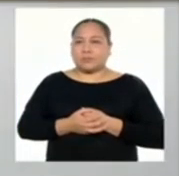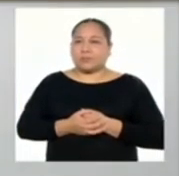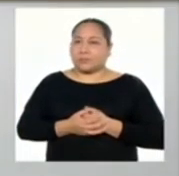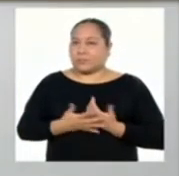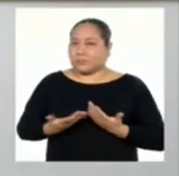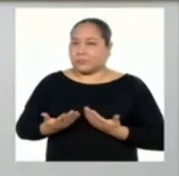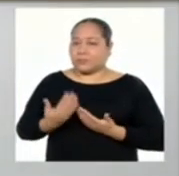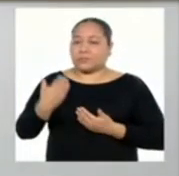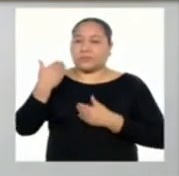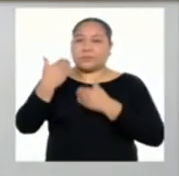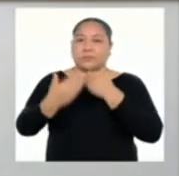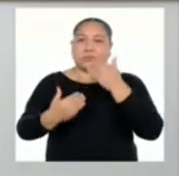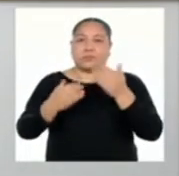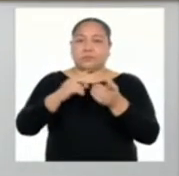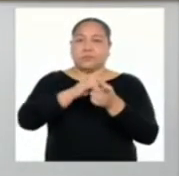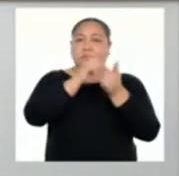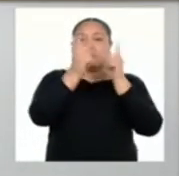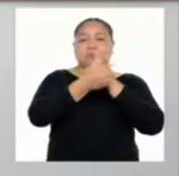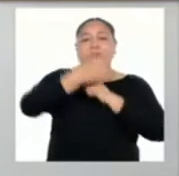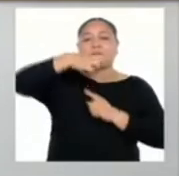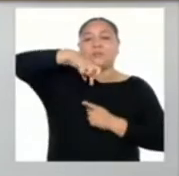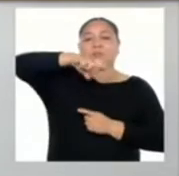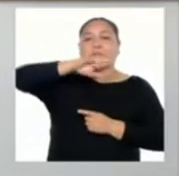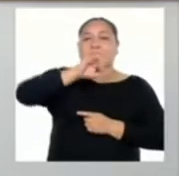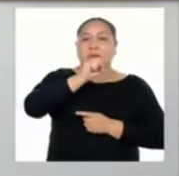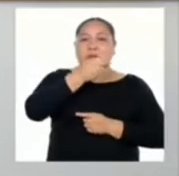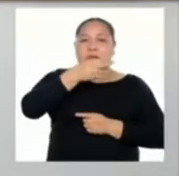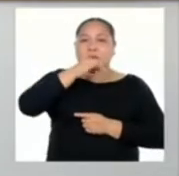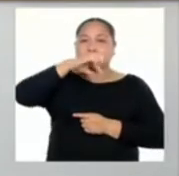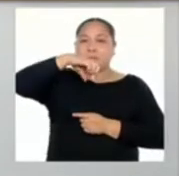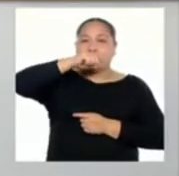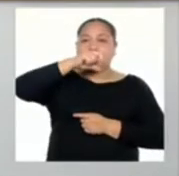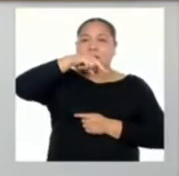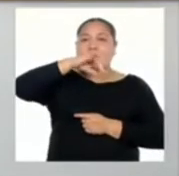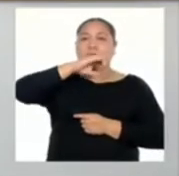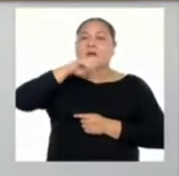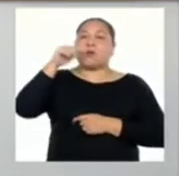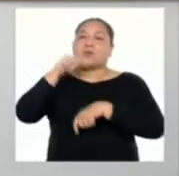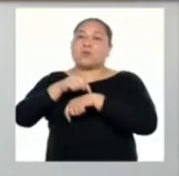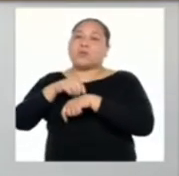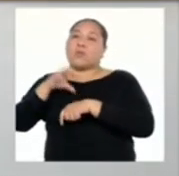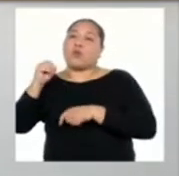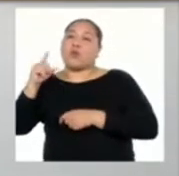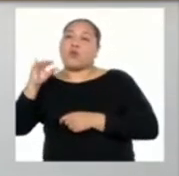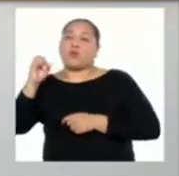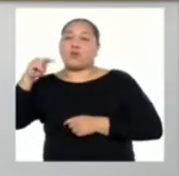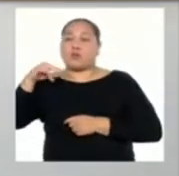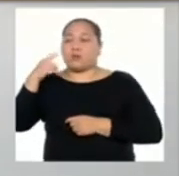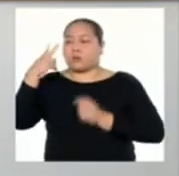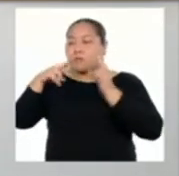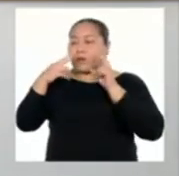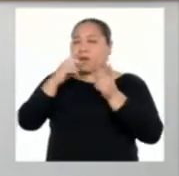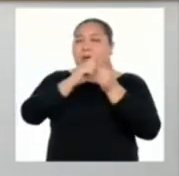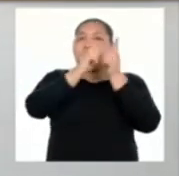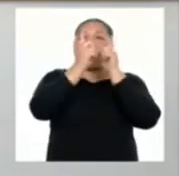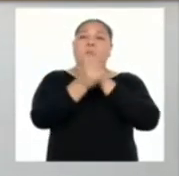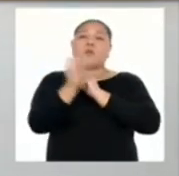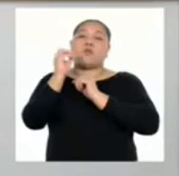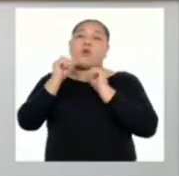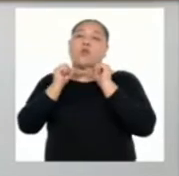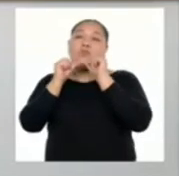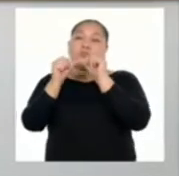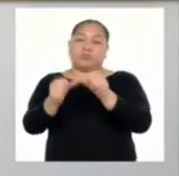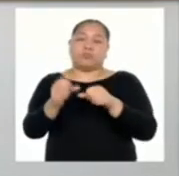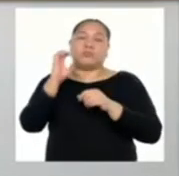El paso de época prehispánica a una época colonial determina cambios y